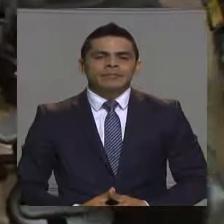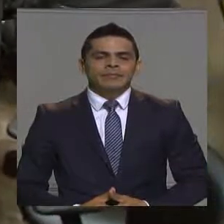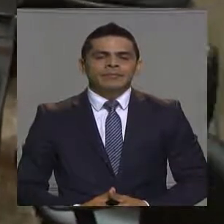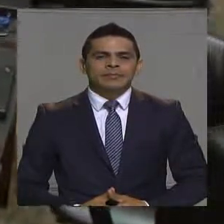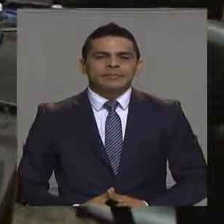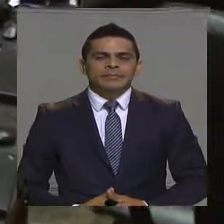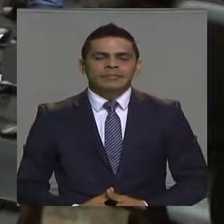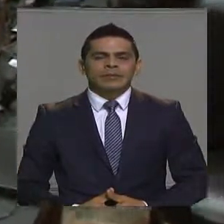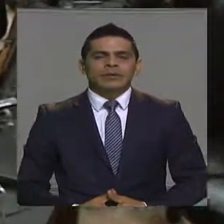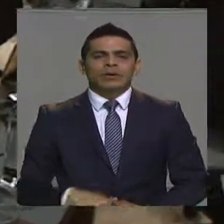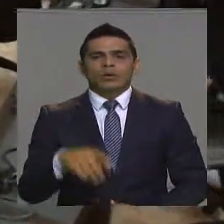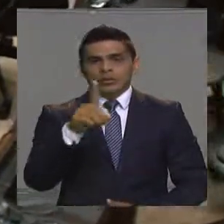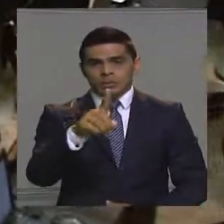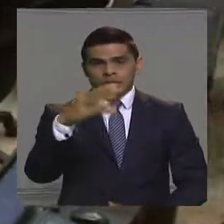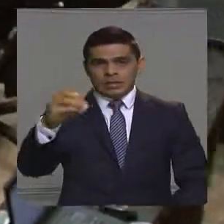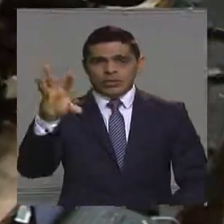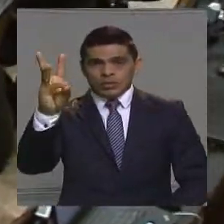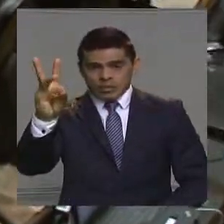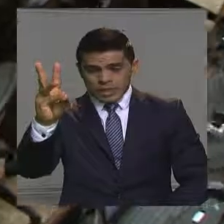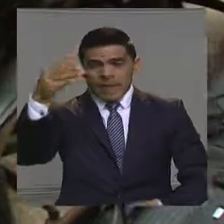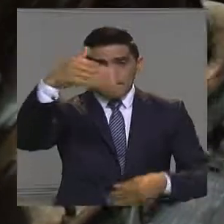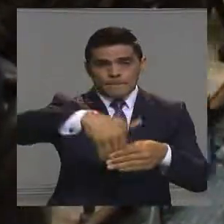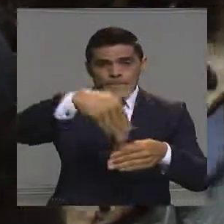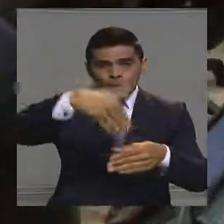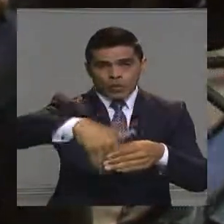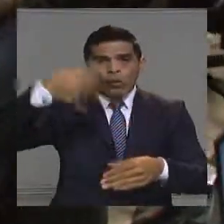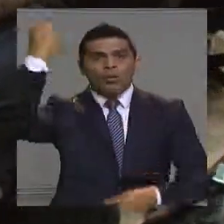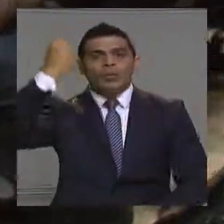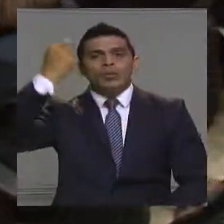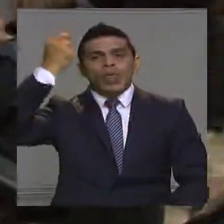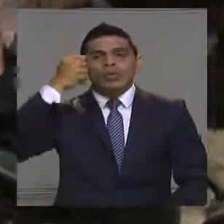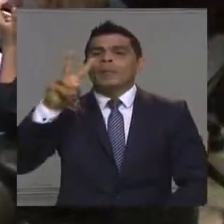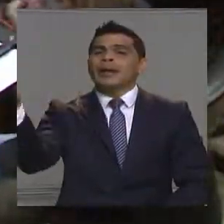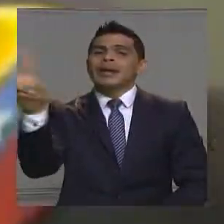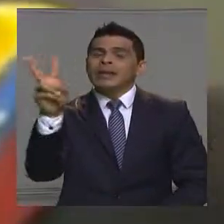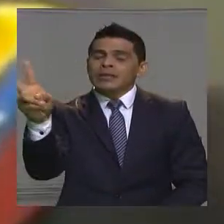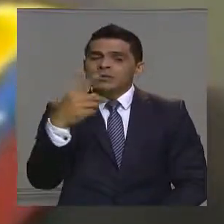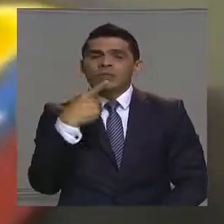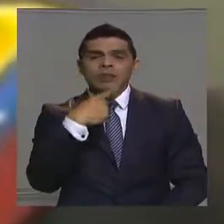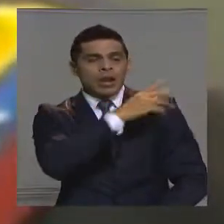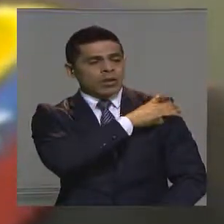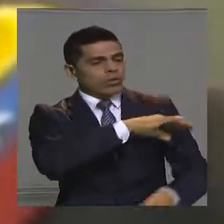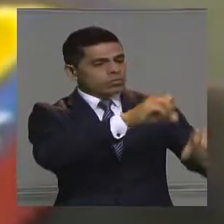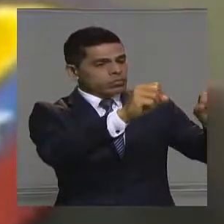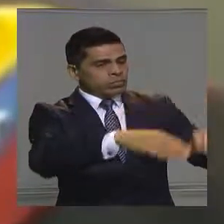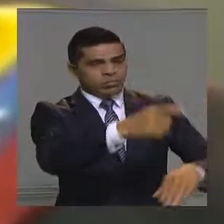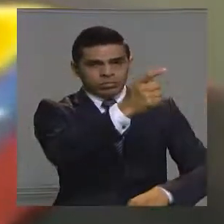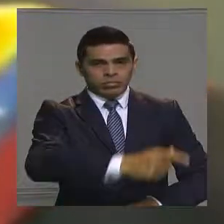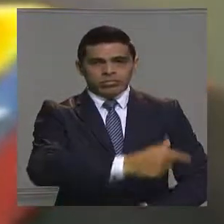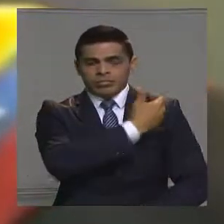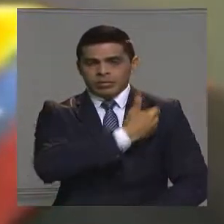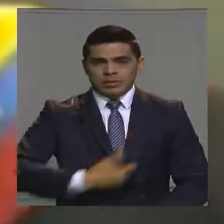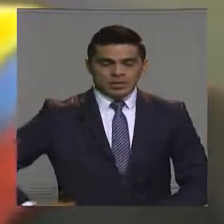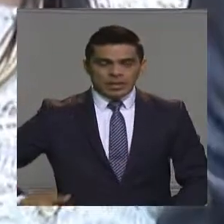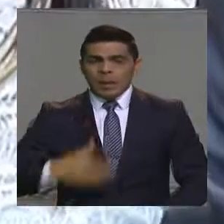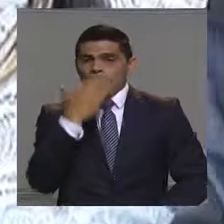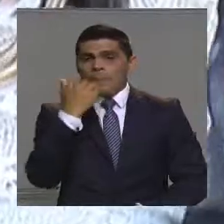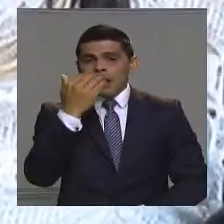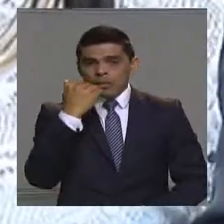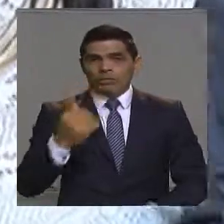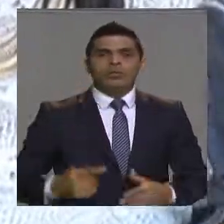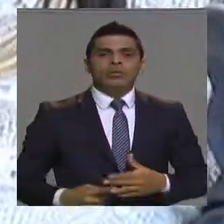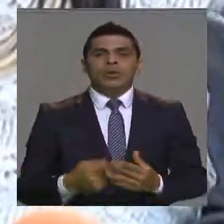Con 106 votos a favor, los parlamentarios venezolanos declararon el abandono de cargo del presidente venezolano Nicolás Maduro. A juicio